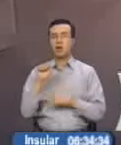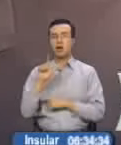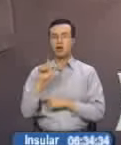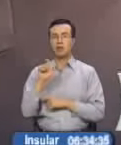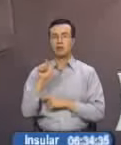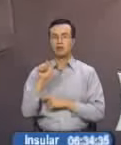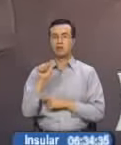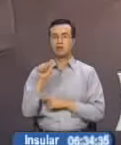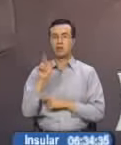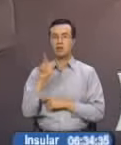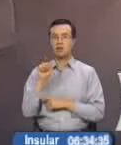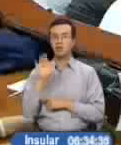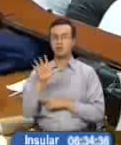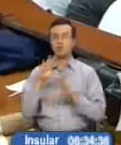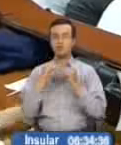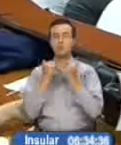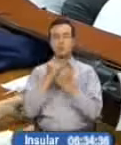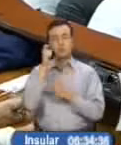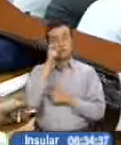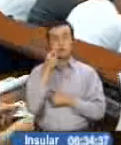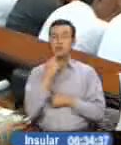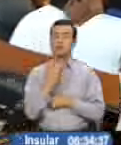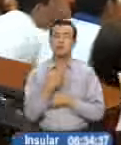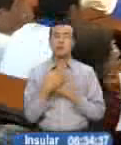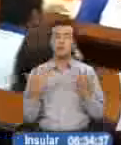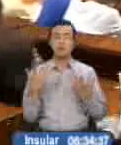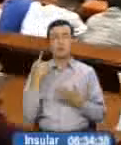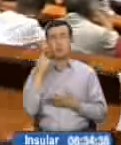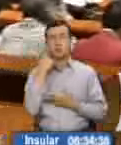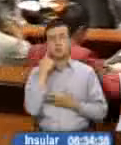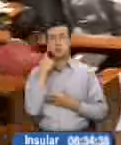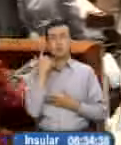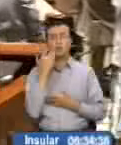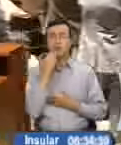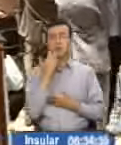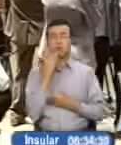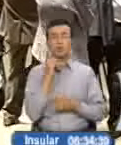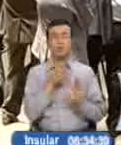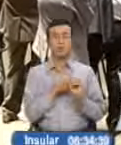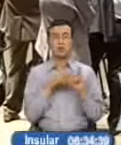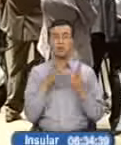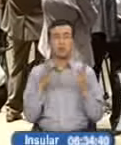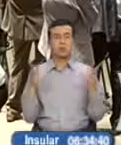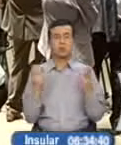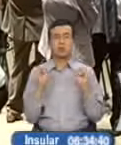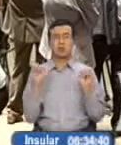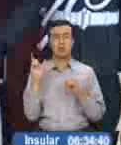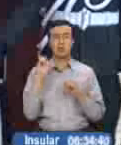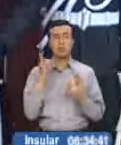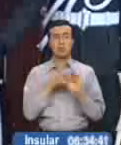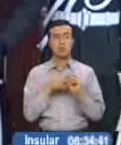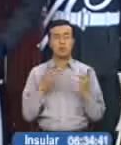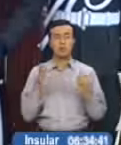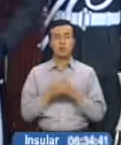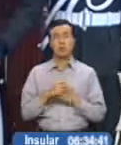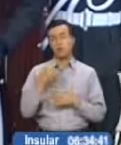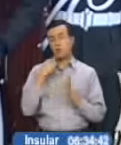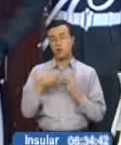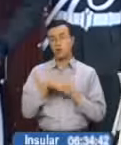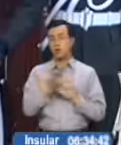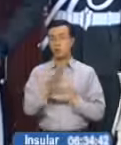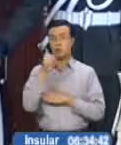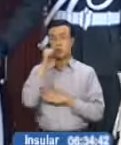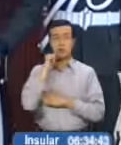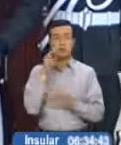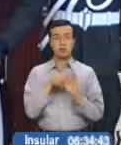Ocles, integrante de la Comisión de Fiscalización, cuestiona el comportamiento de estos legisladores que no asistieron a la comparecencia de este lunes. El hecho de no haber estado ayer